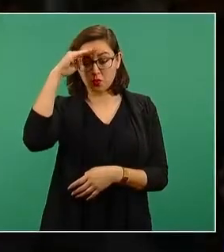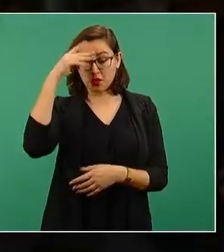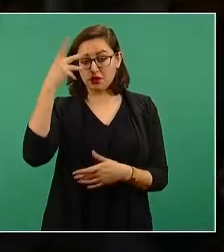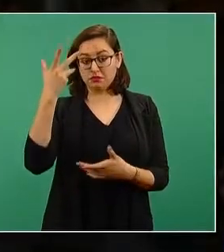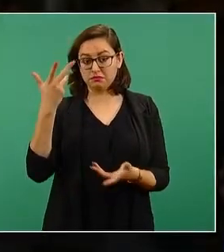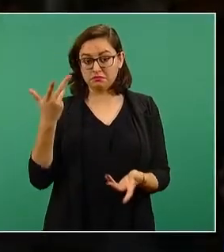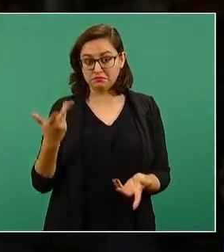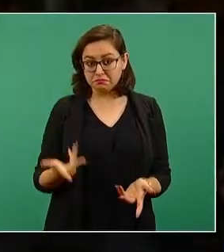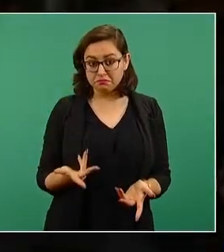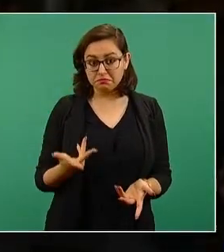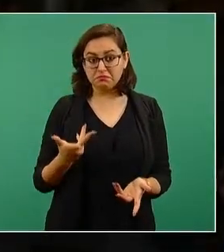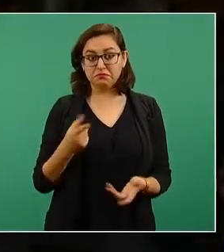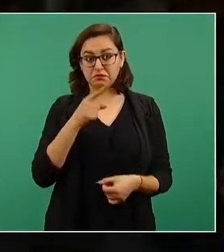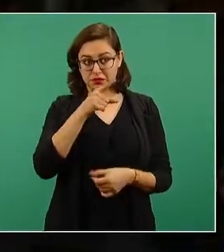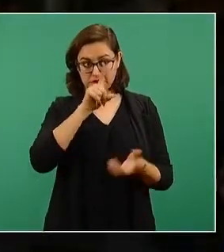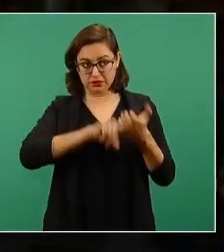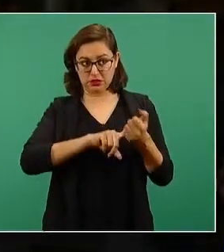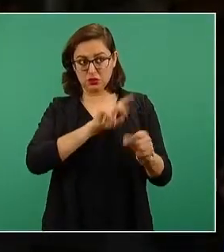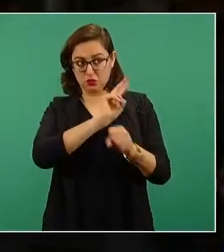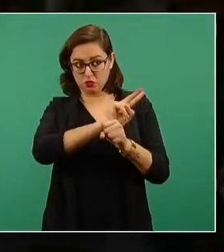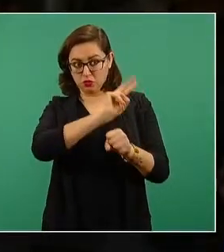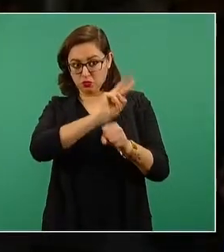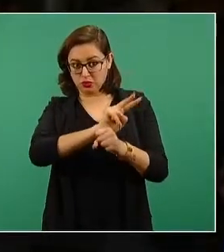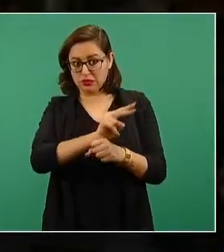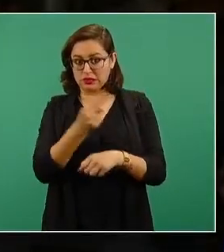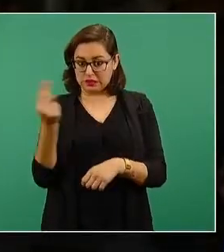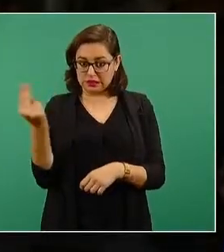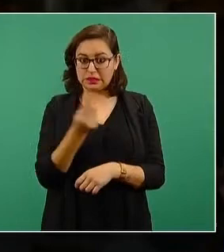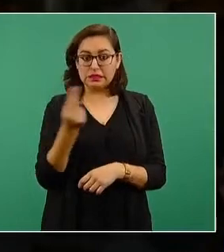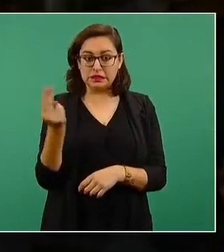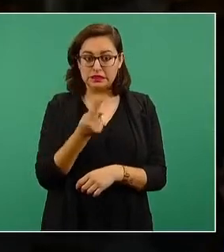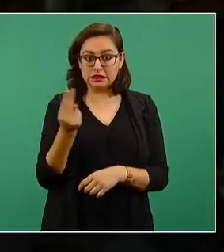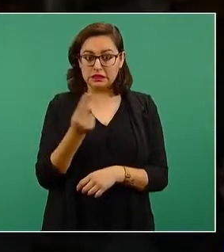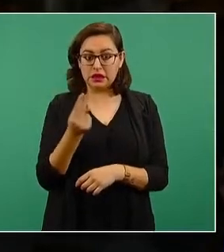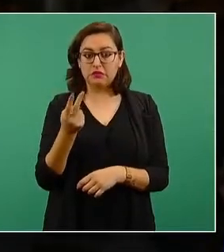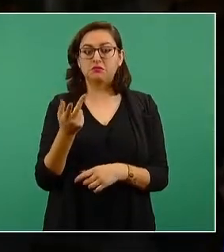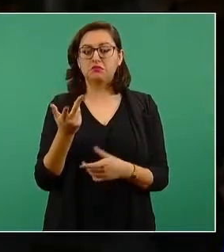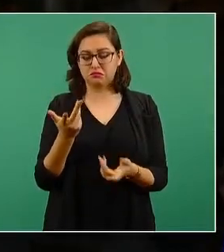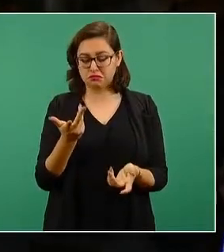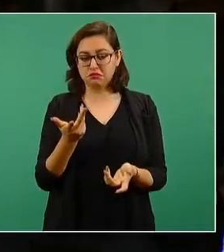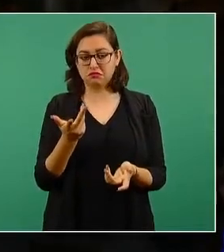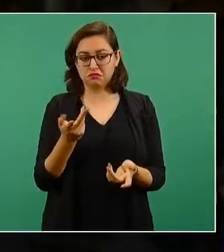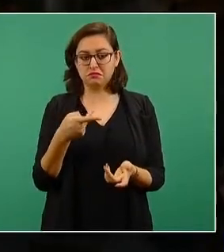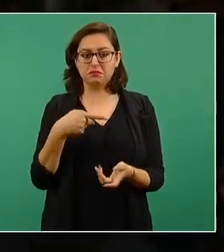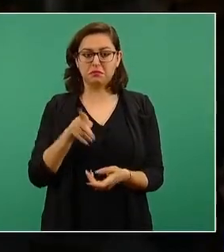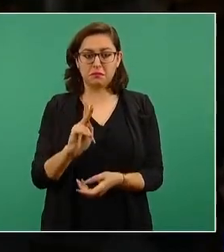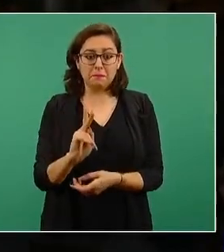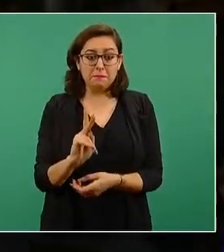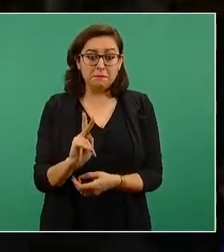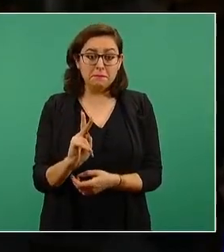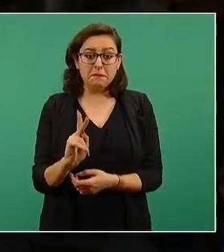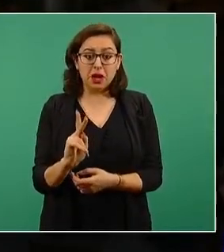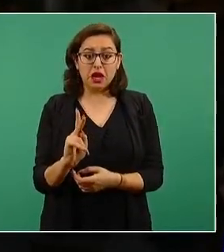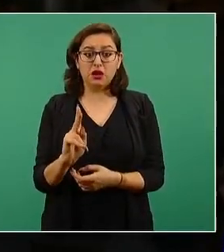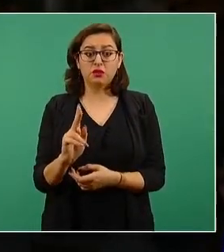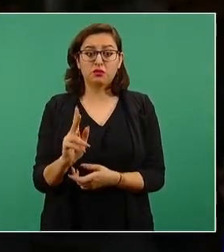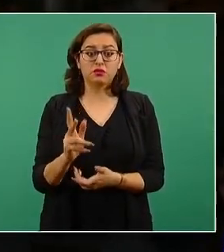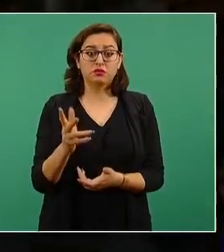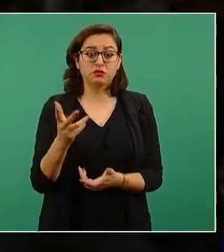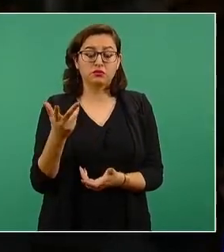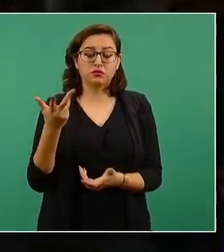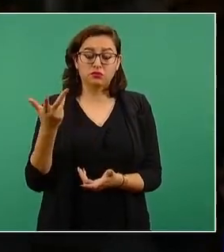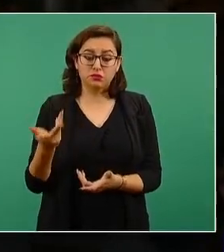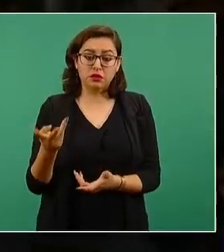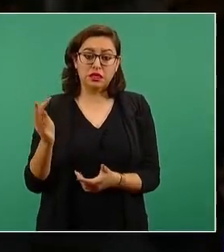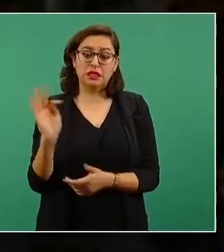una especie de procuración, ¿no? Procuraduría, pero… pues aquí se vería tal vez